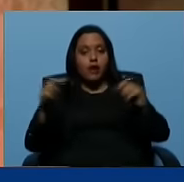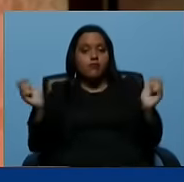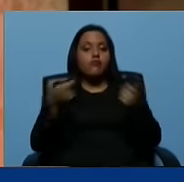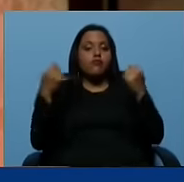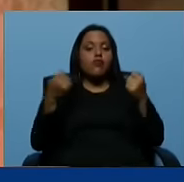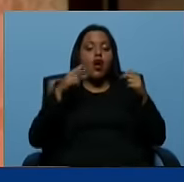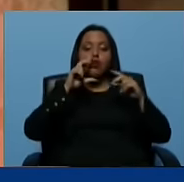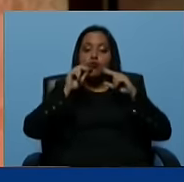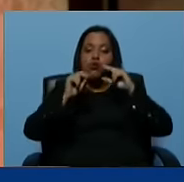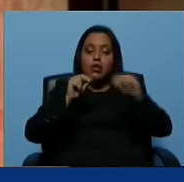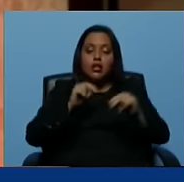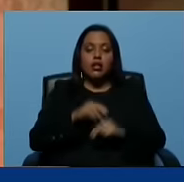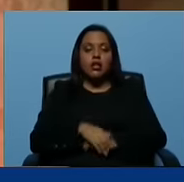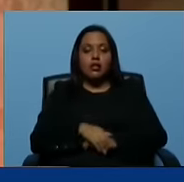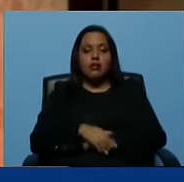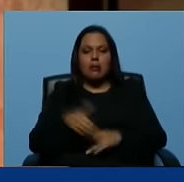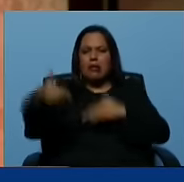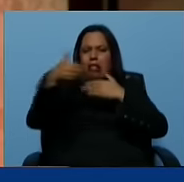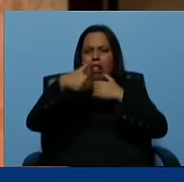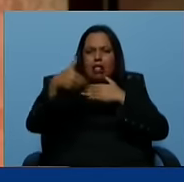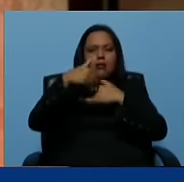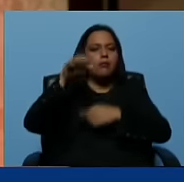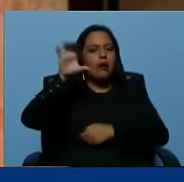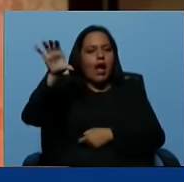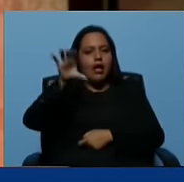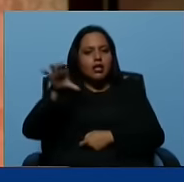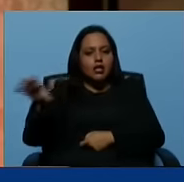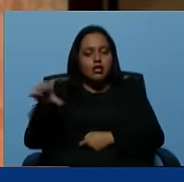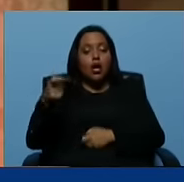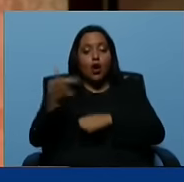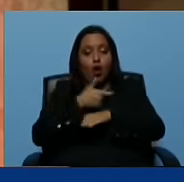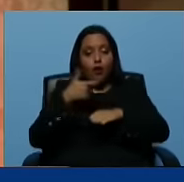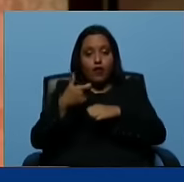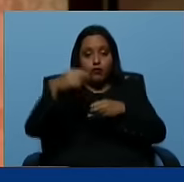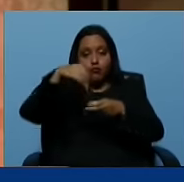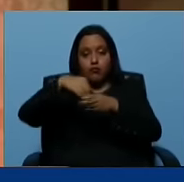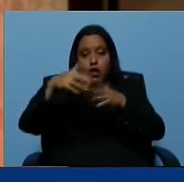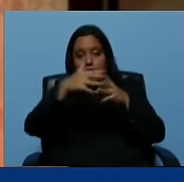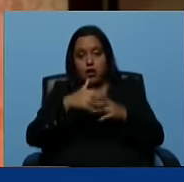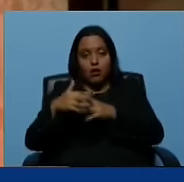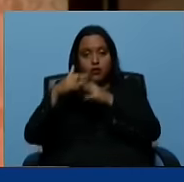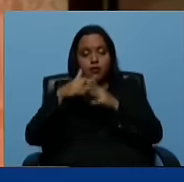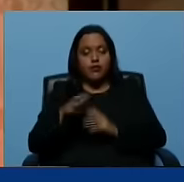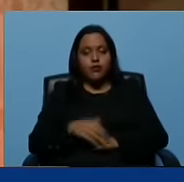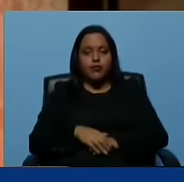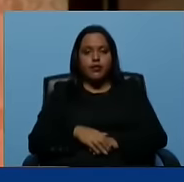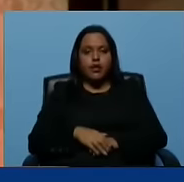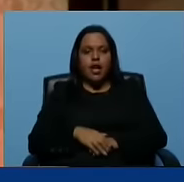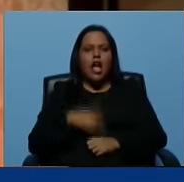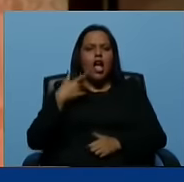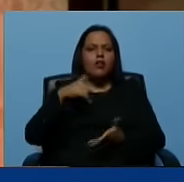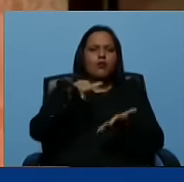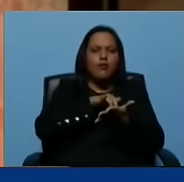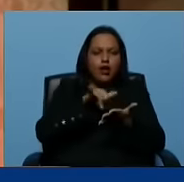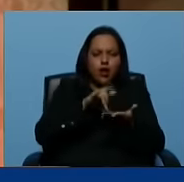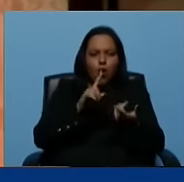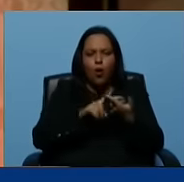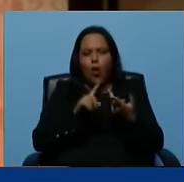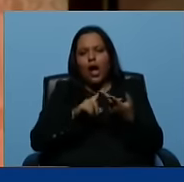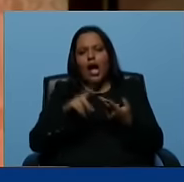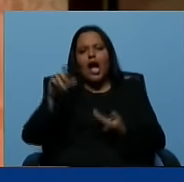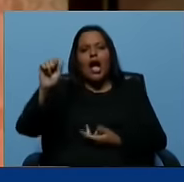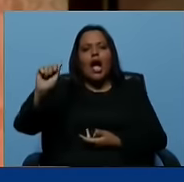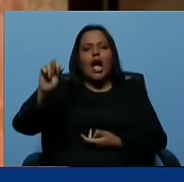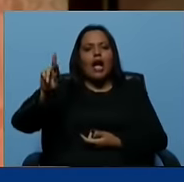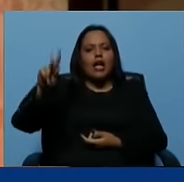red social para agredir a los países y para agredir a los gobiernos. En Estados Unidos, el estado de Nueva York, el estado de Arkansas, el estado de